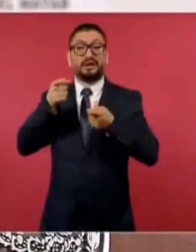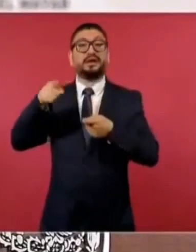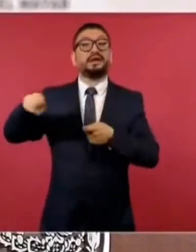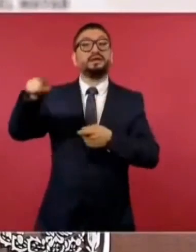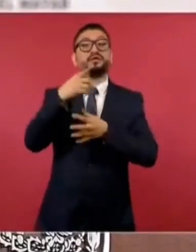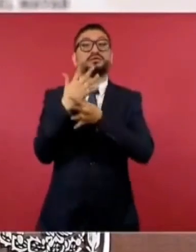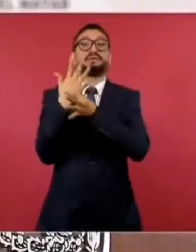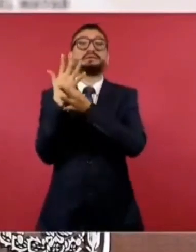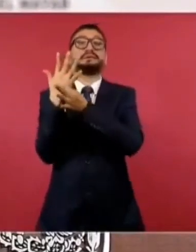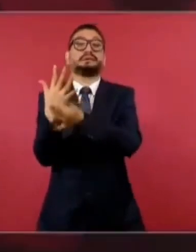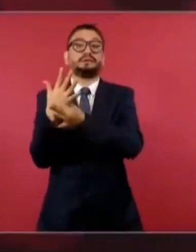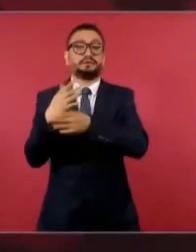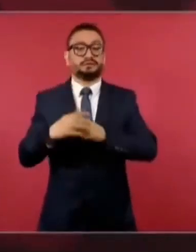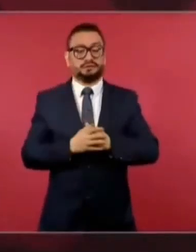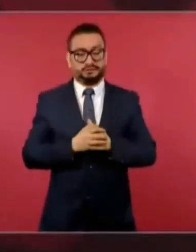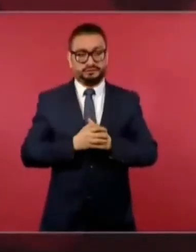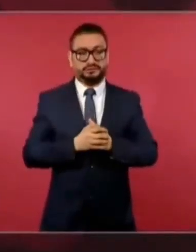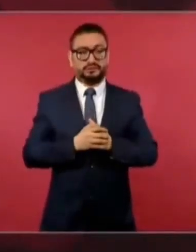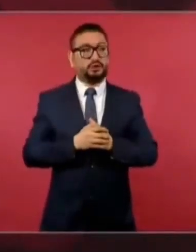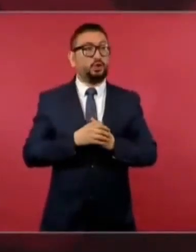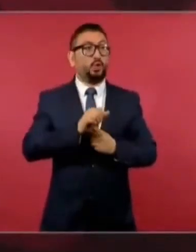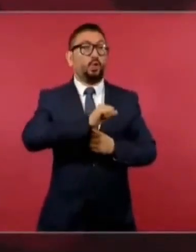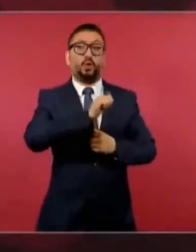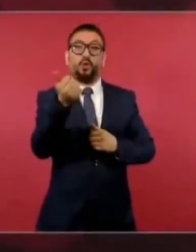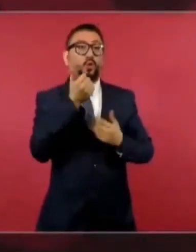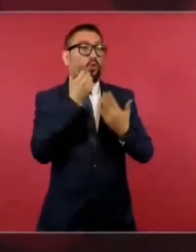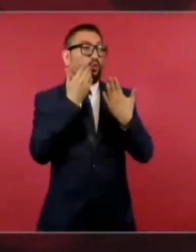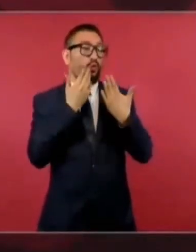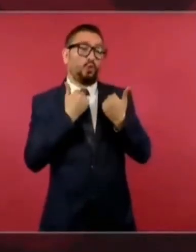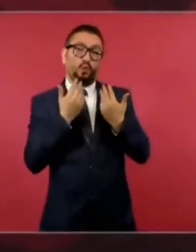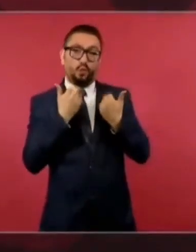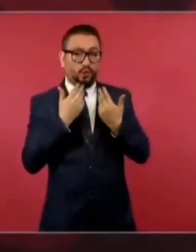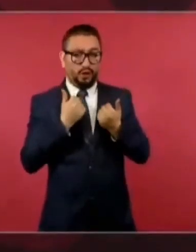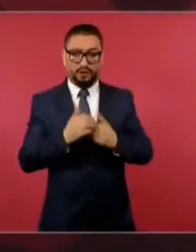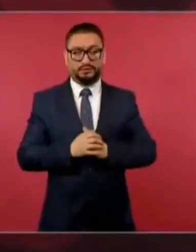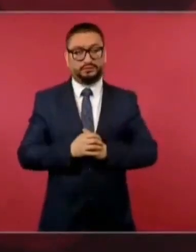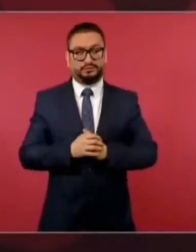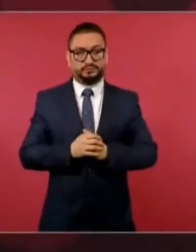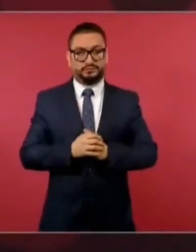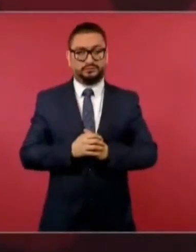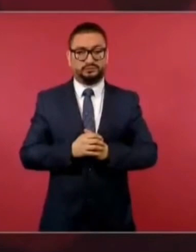usaban mucho eso. No hay de otra.